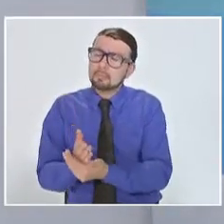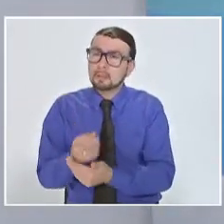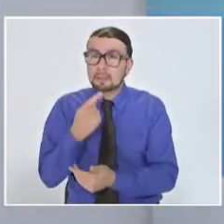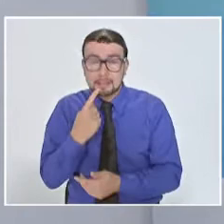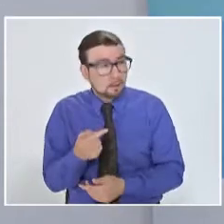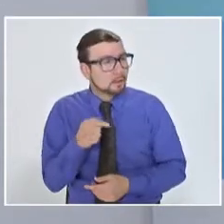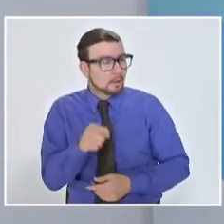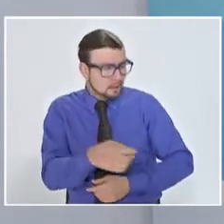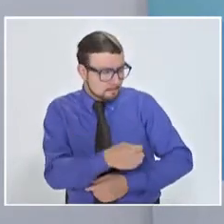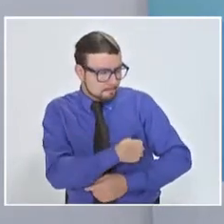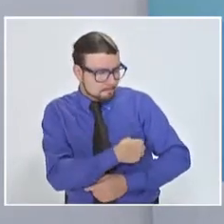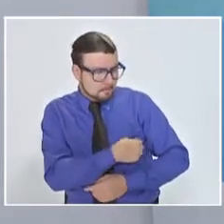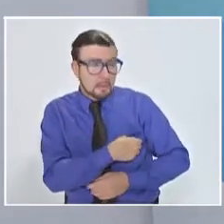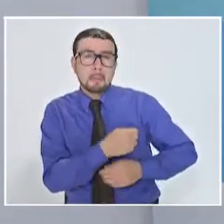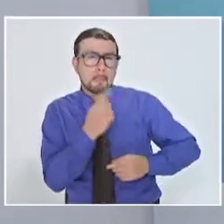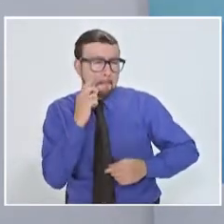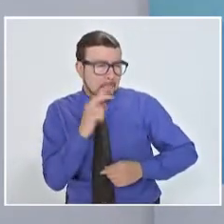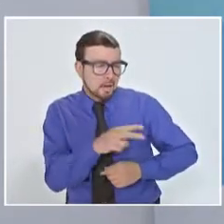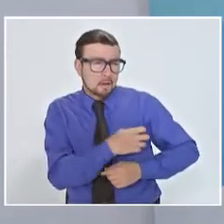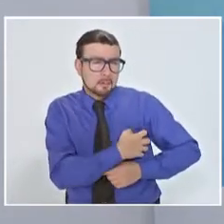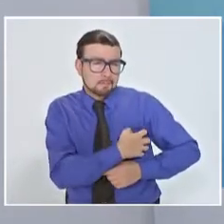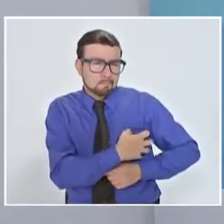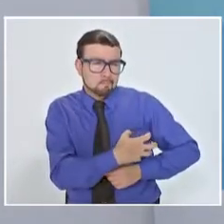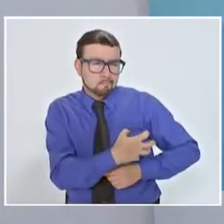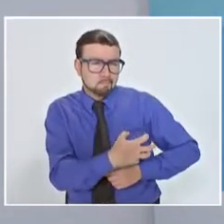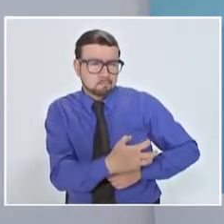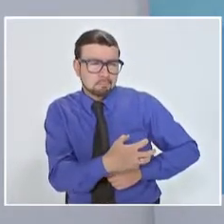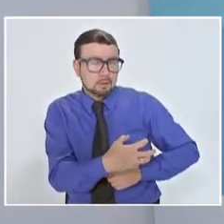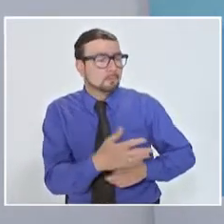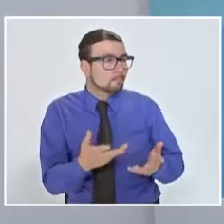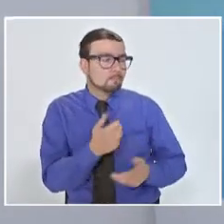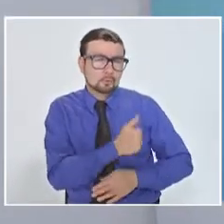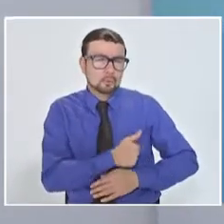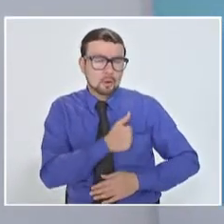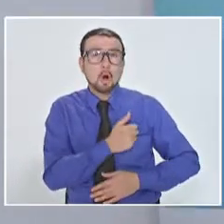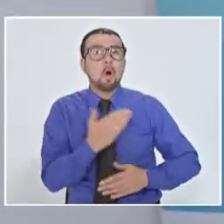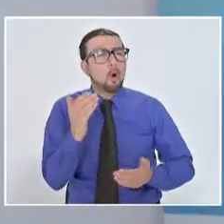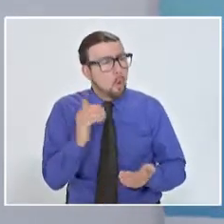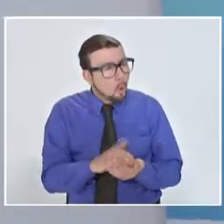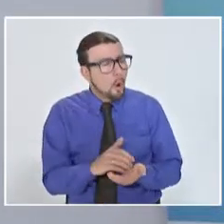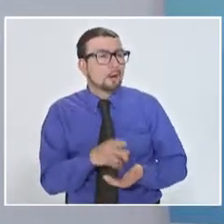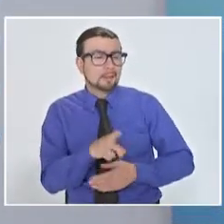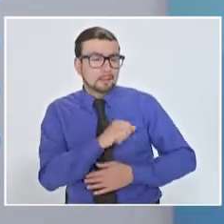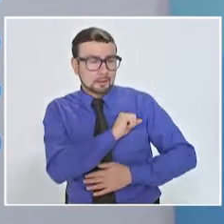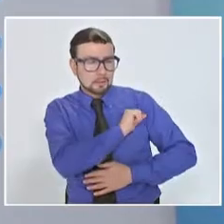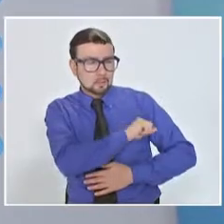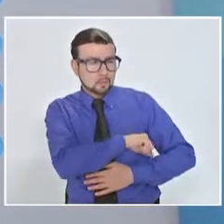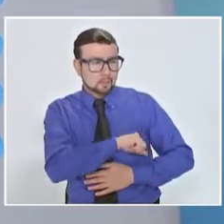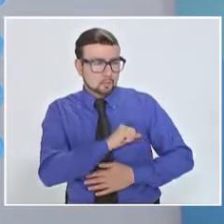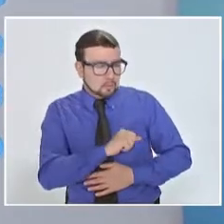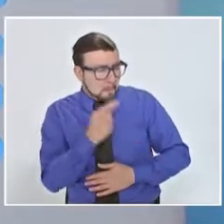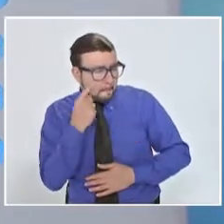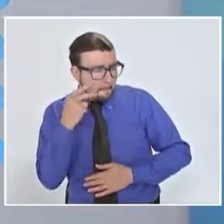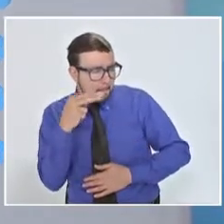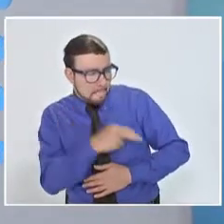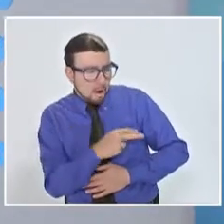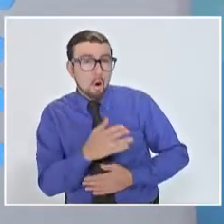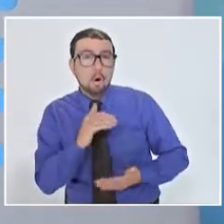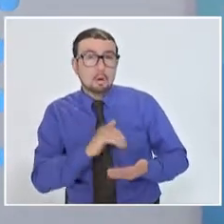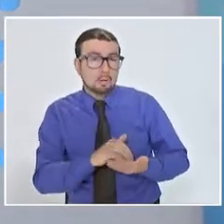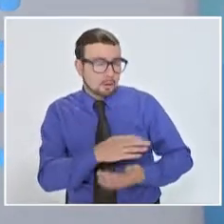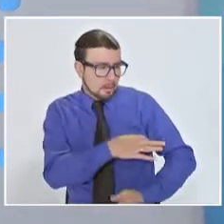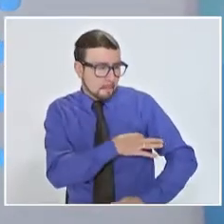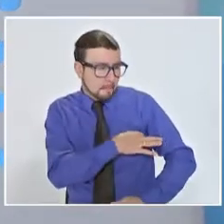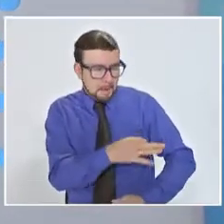dijo, la masita la veo más flotante, más grandecita. Entonces solicitemos nuevamente una ecografía dirigida y nuevamente biopsia con aguja